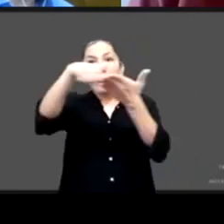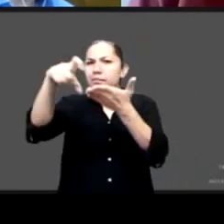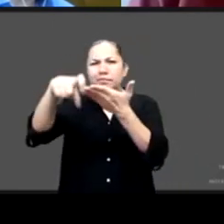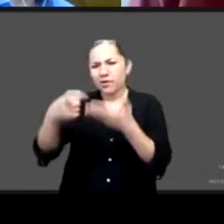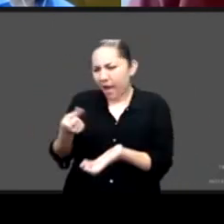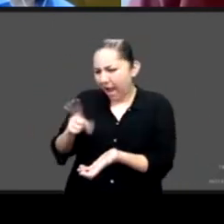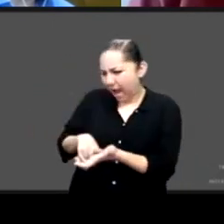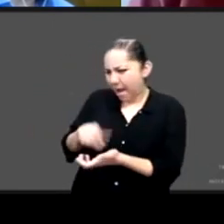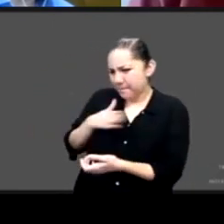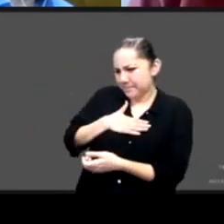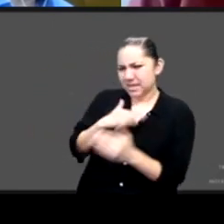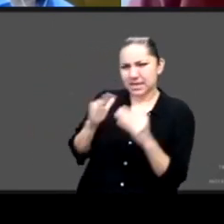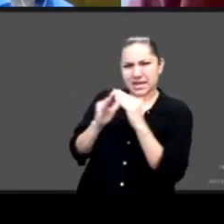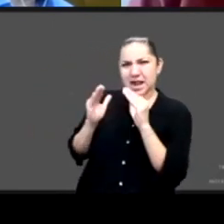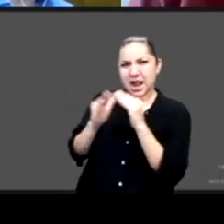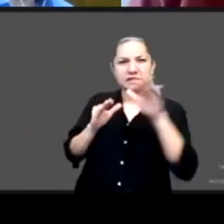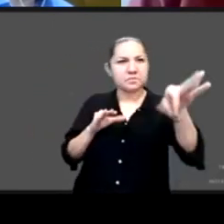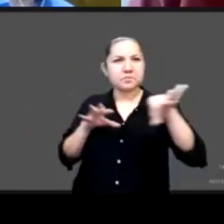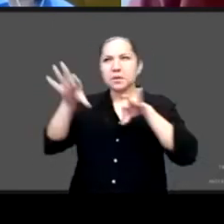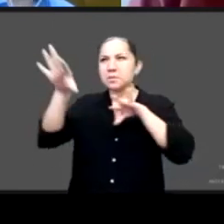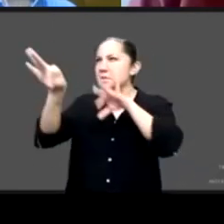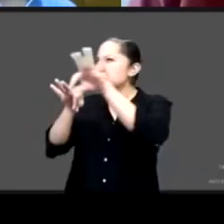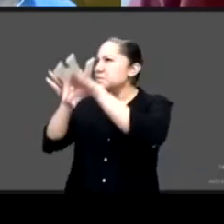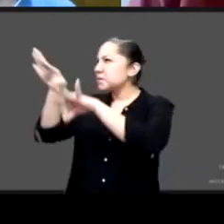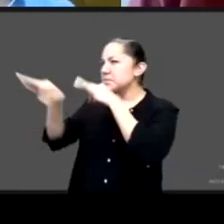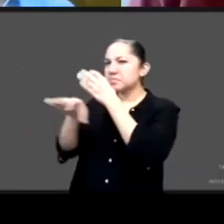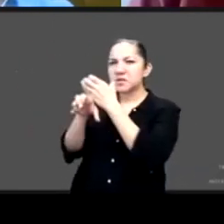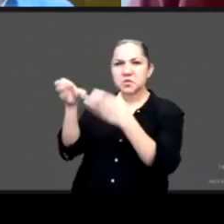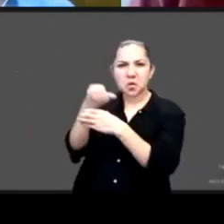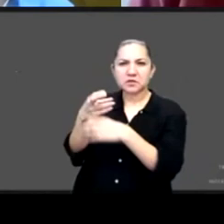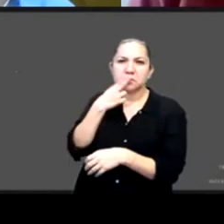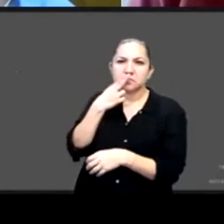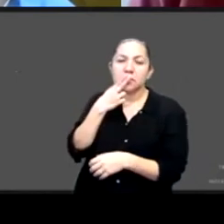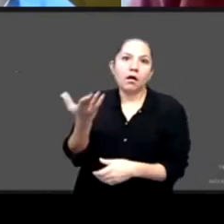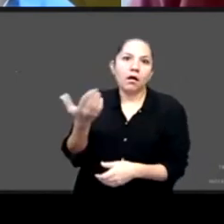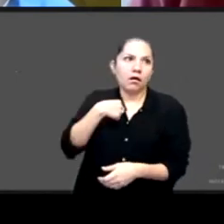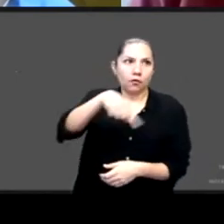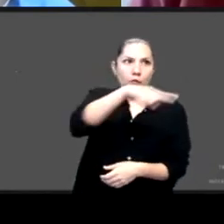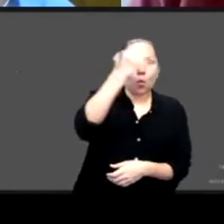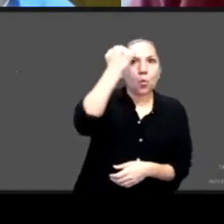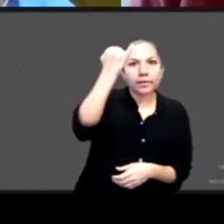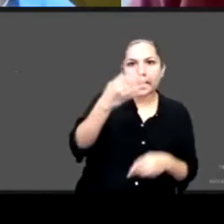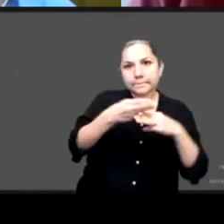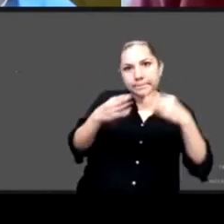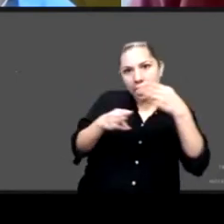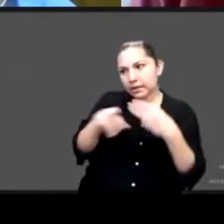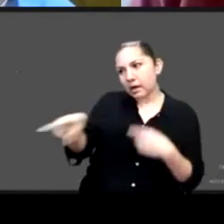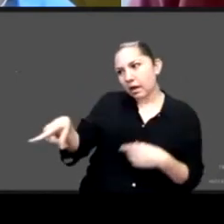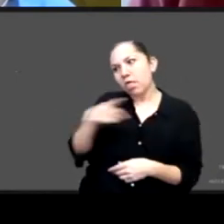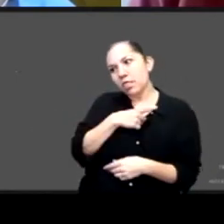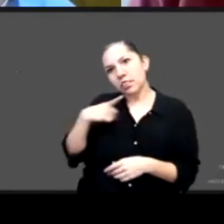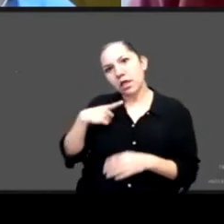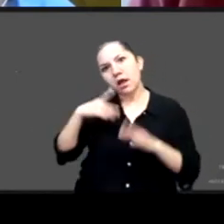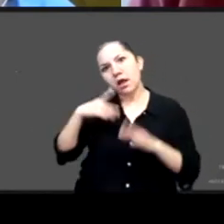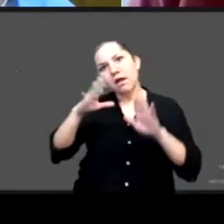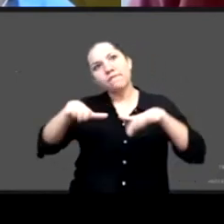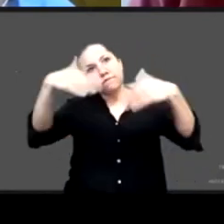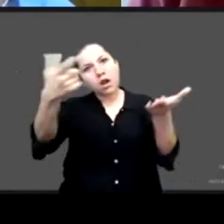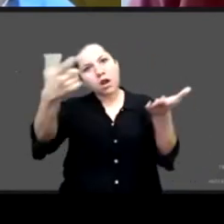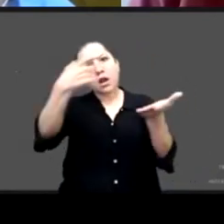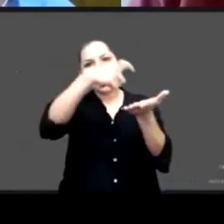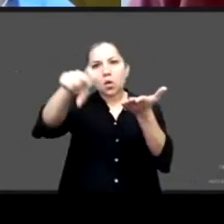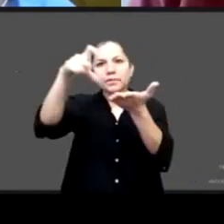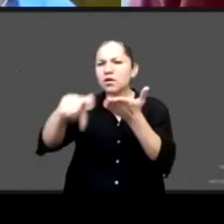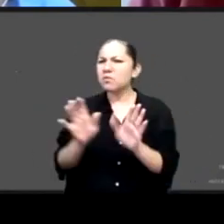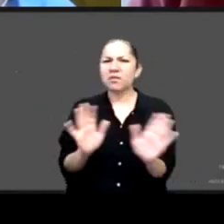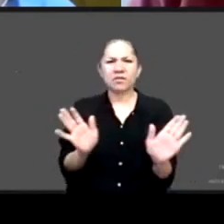niños y hacerlos salir de casa, conseguir los materiales. No son todos con material que pueden encontrar adentro del hogar.